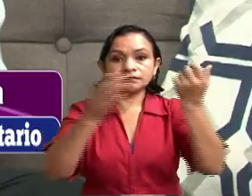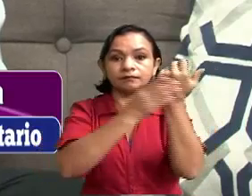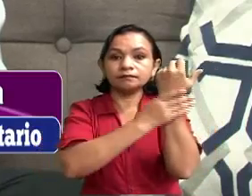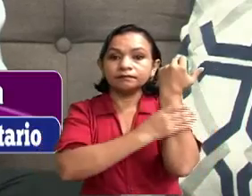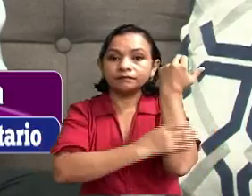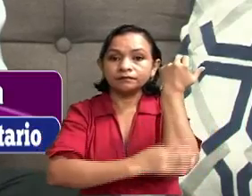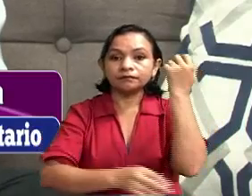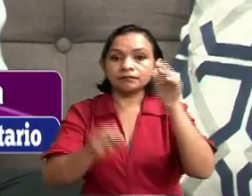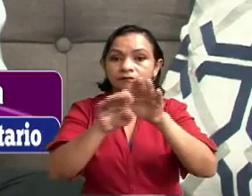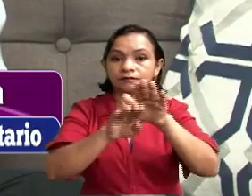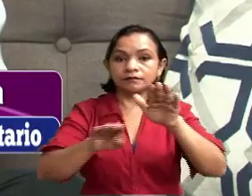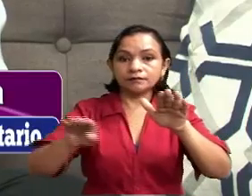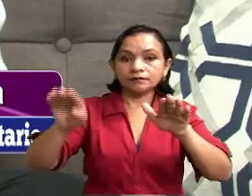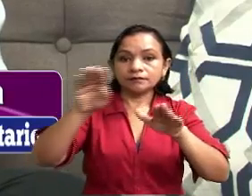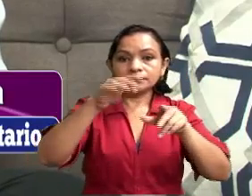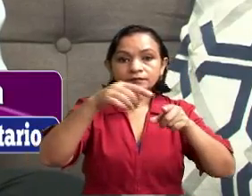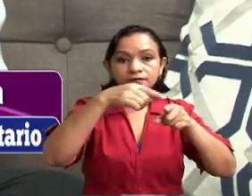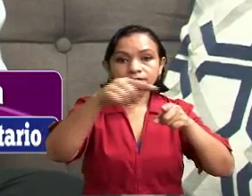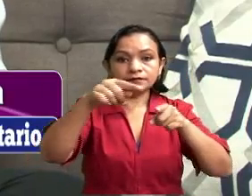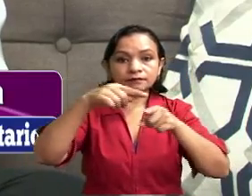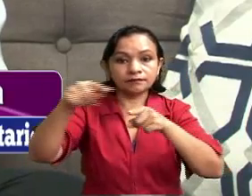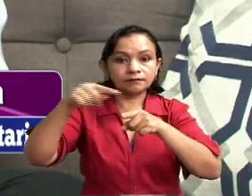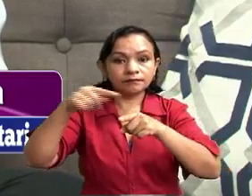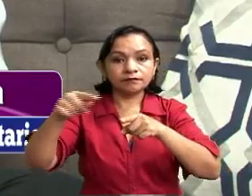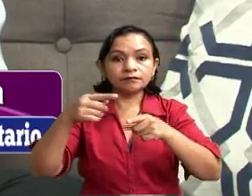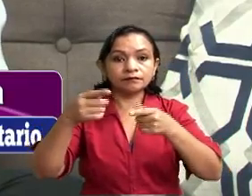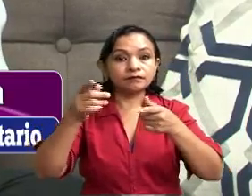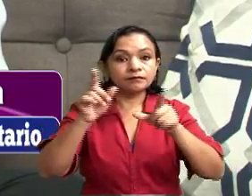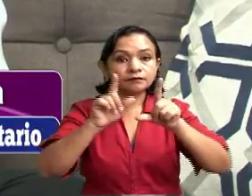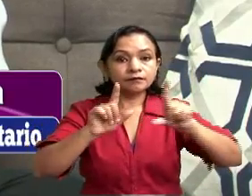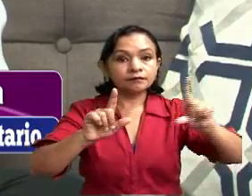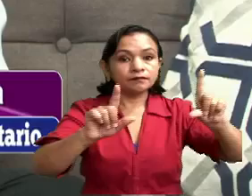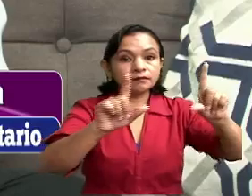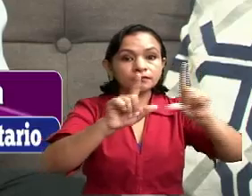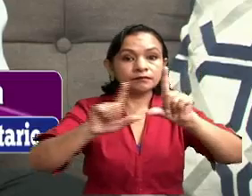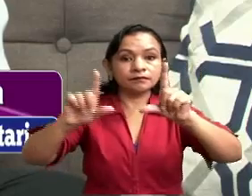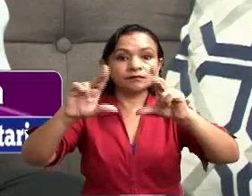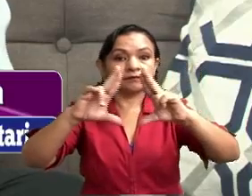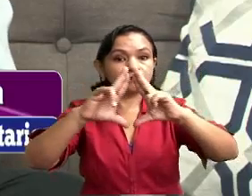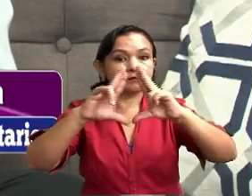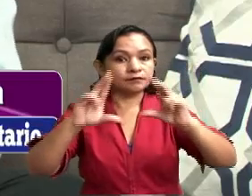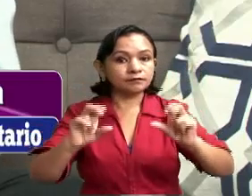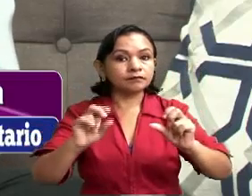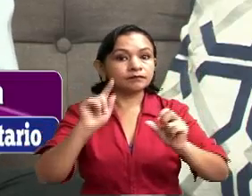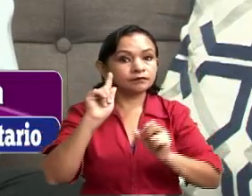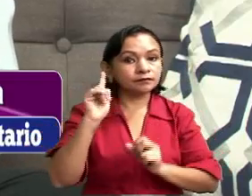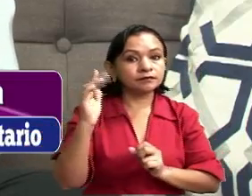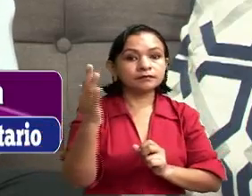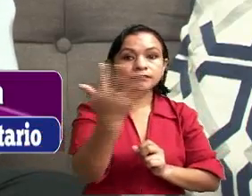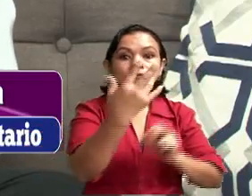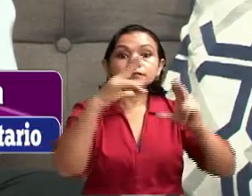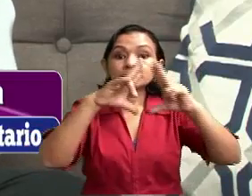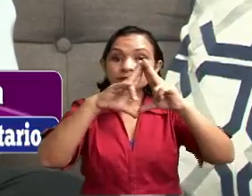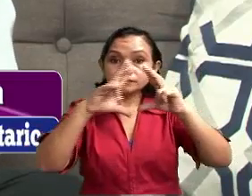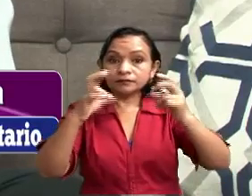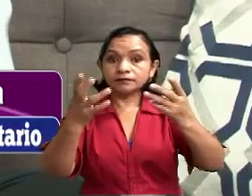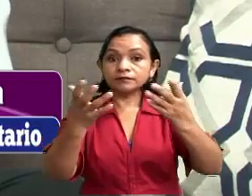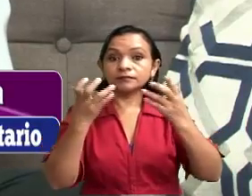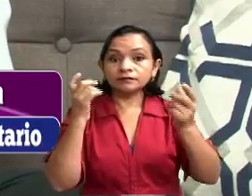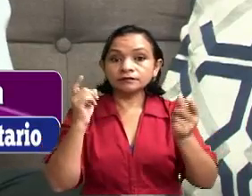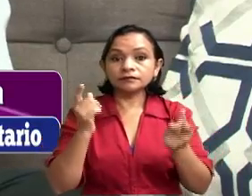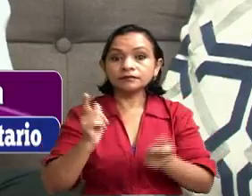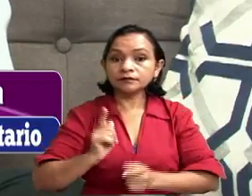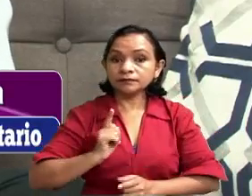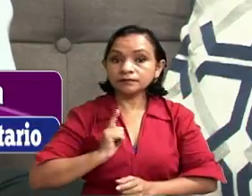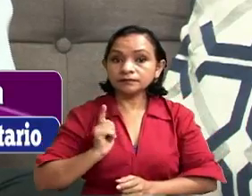sobre todo en los municipios, en los territorios de nuestro país. ¿Llegará a todo el país? Sí, o sea, también